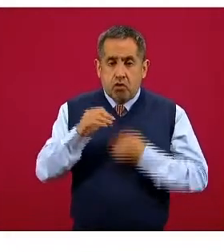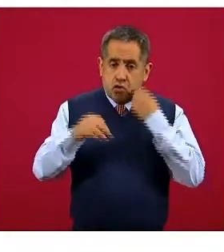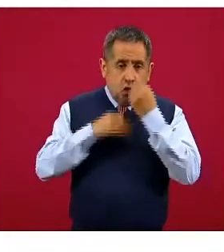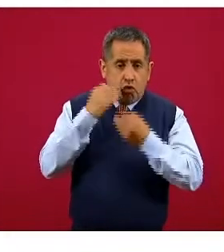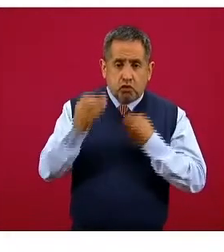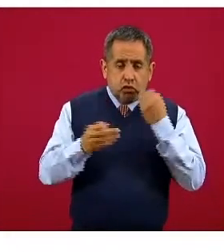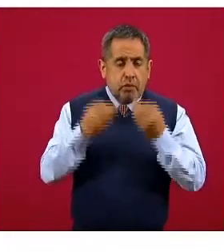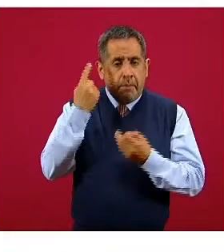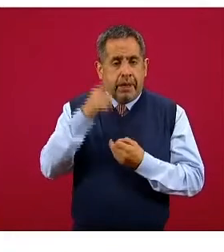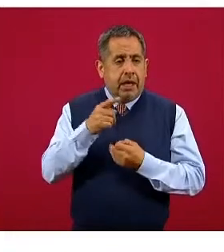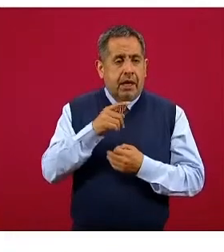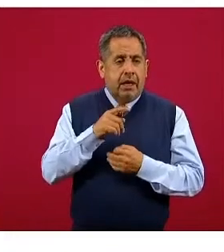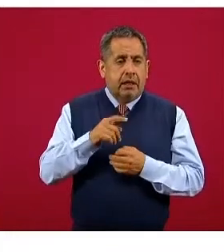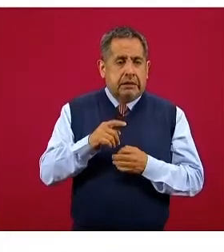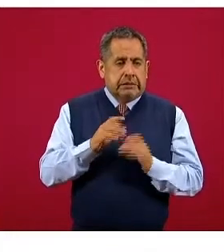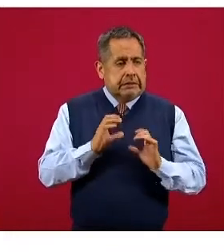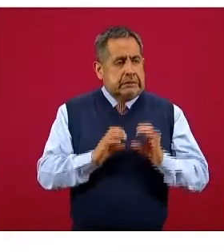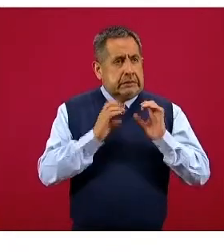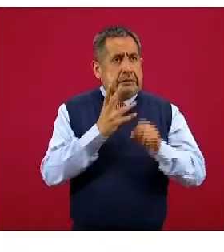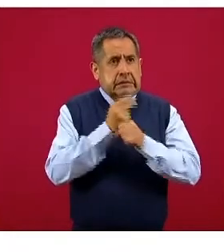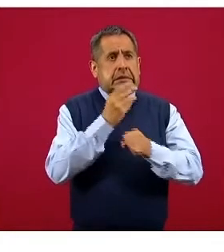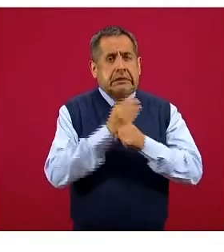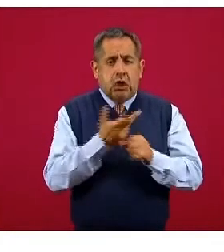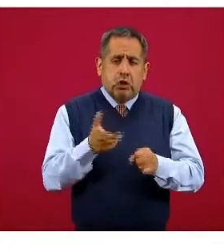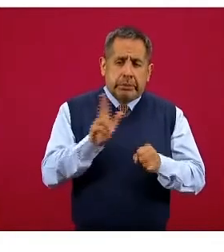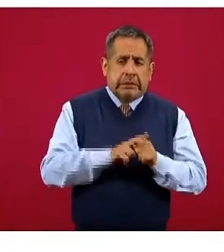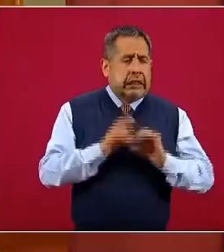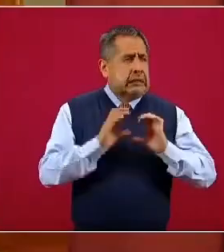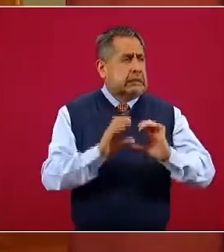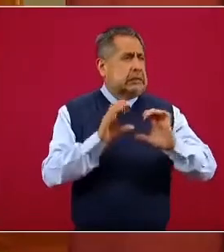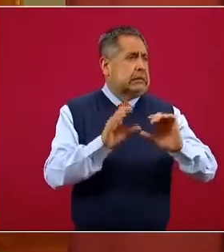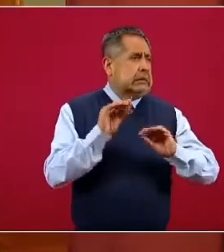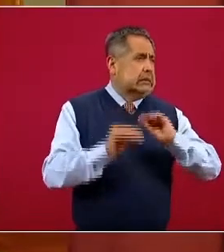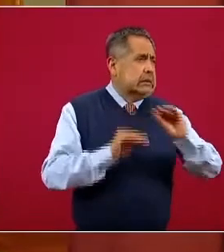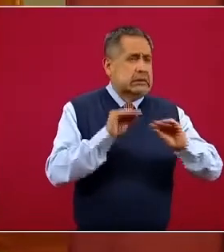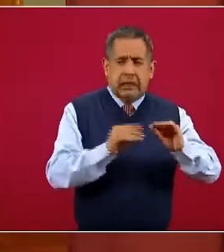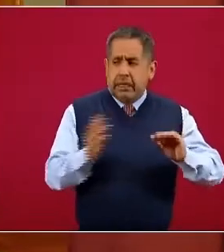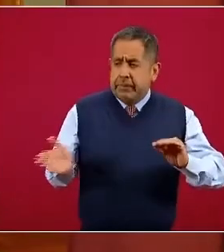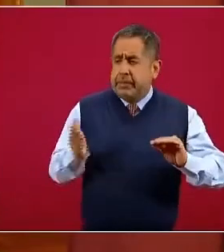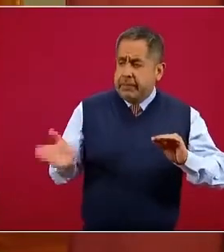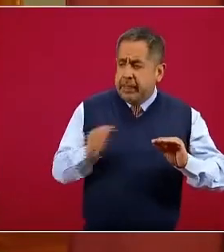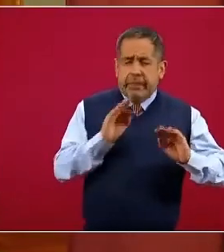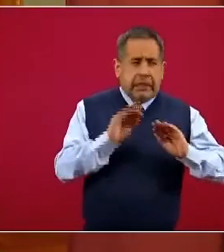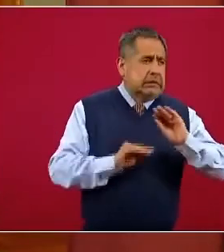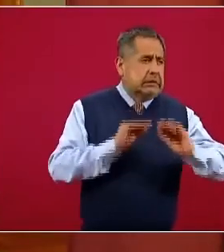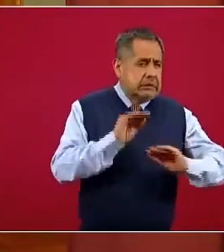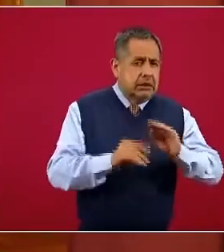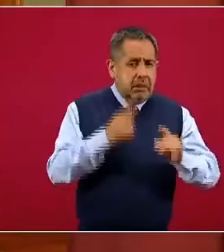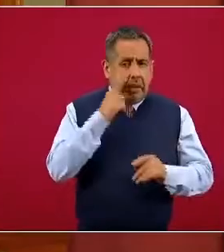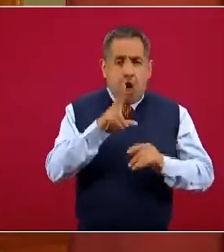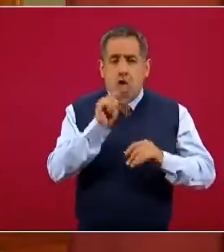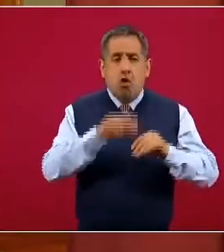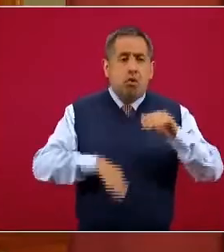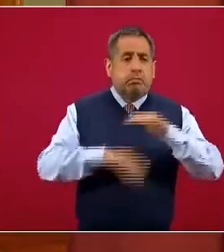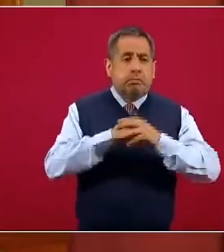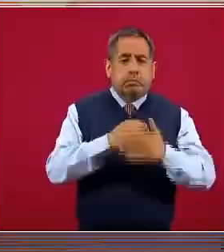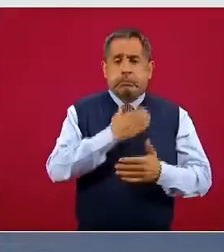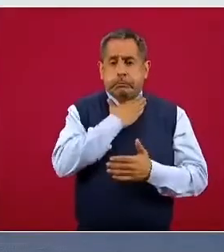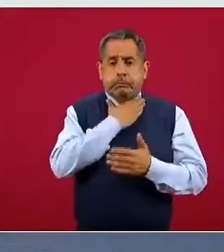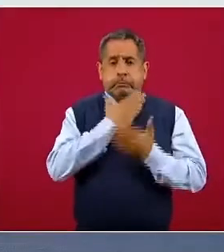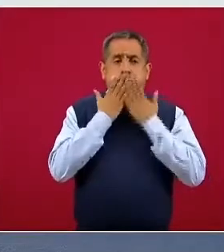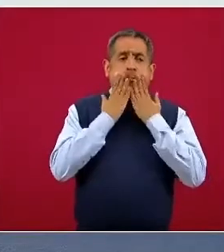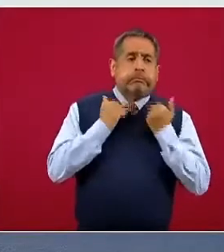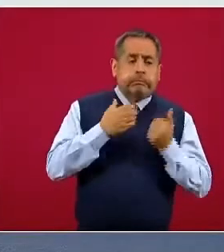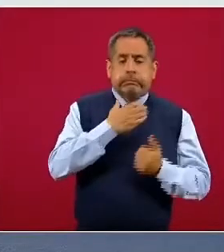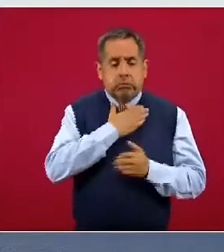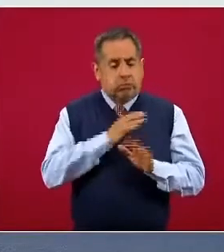seguir continuar reconvirtiendo y expandiendo esta capacidad hospitalaria para no llegar a un nivel de